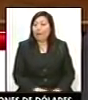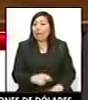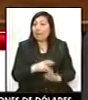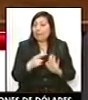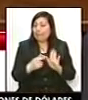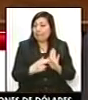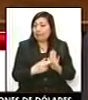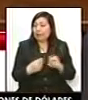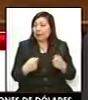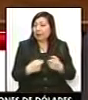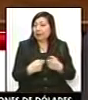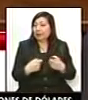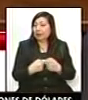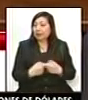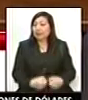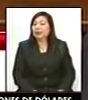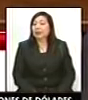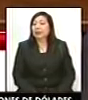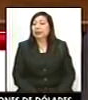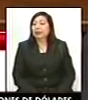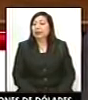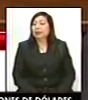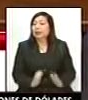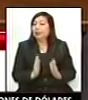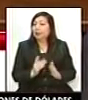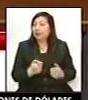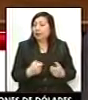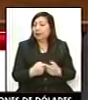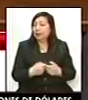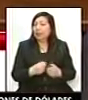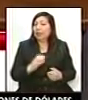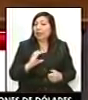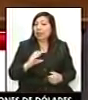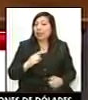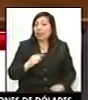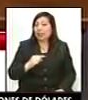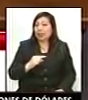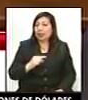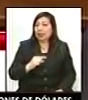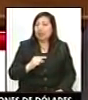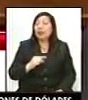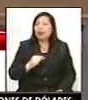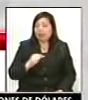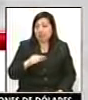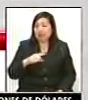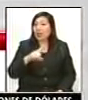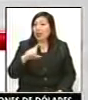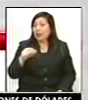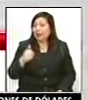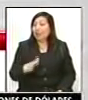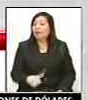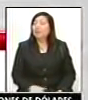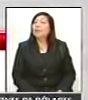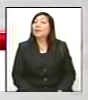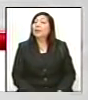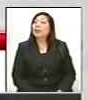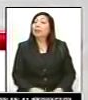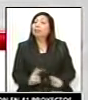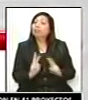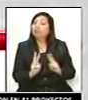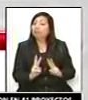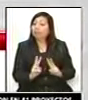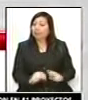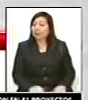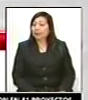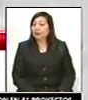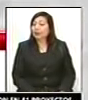Proyecto Energía de Centrales Hidroeléctricas, Central Hidroeléctrica Chaya. Este proyecto